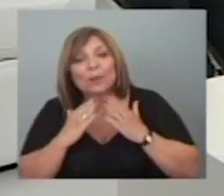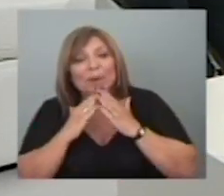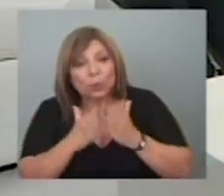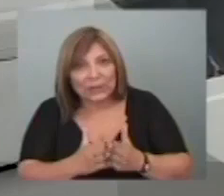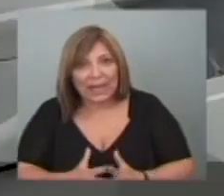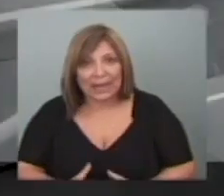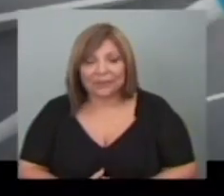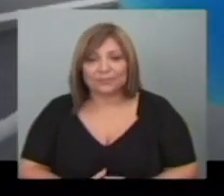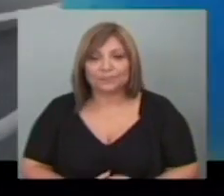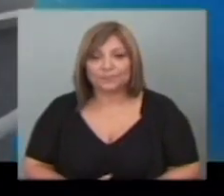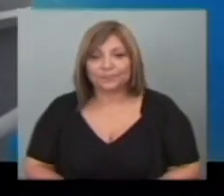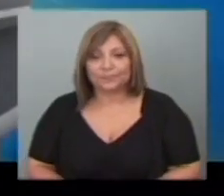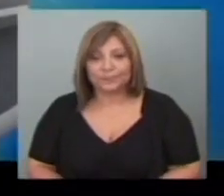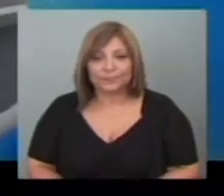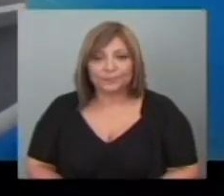esto.